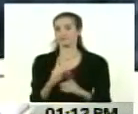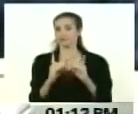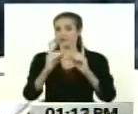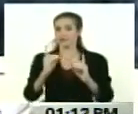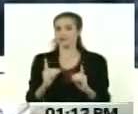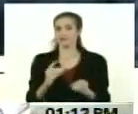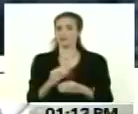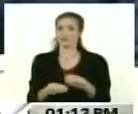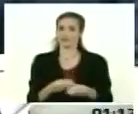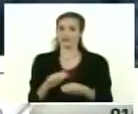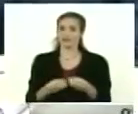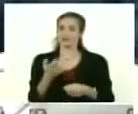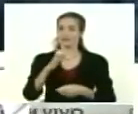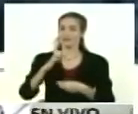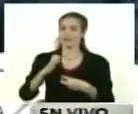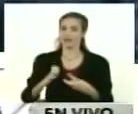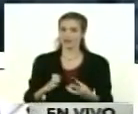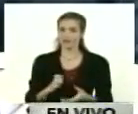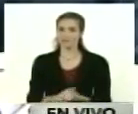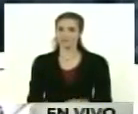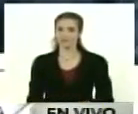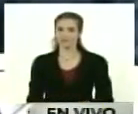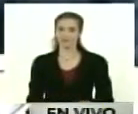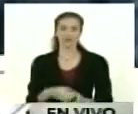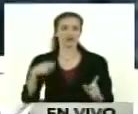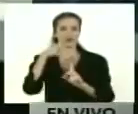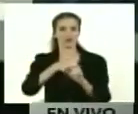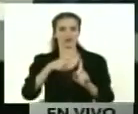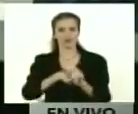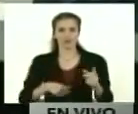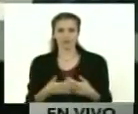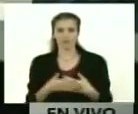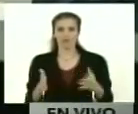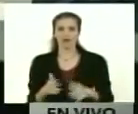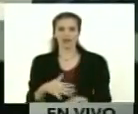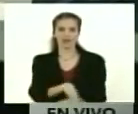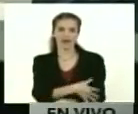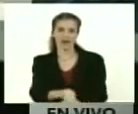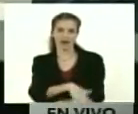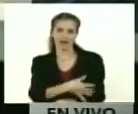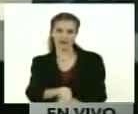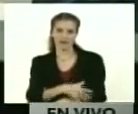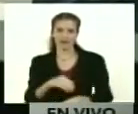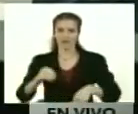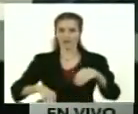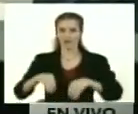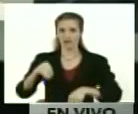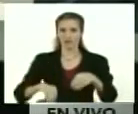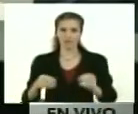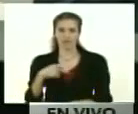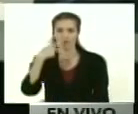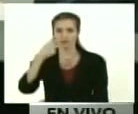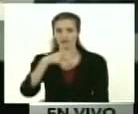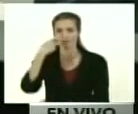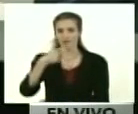ir a la estrategia de lucha popular de calle, electoral,